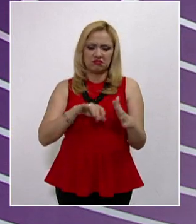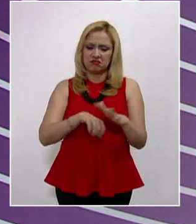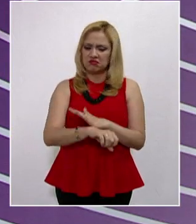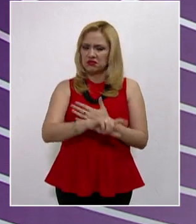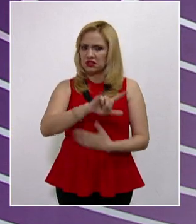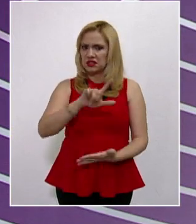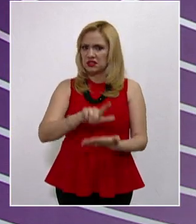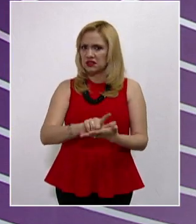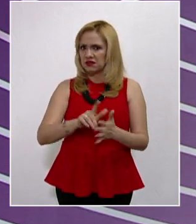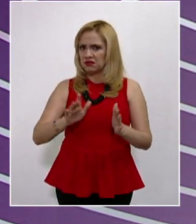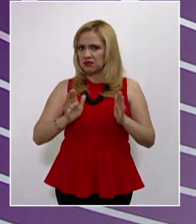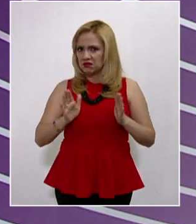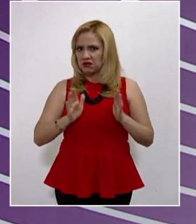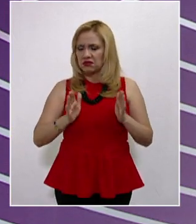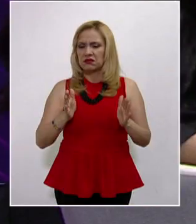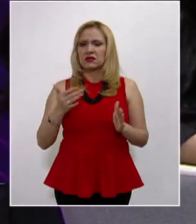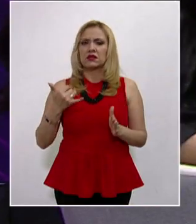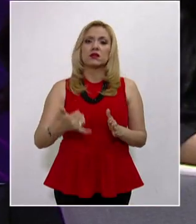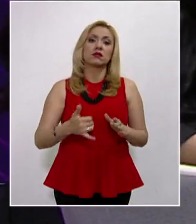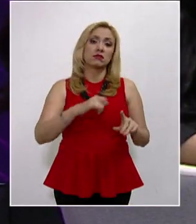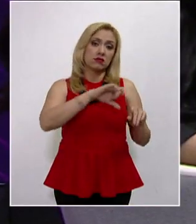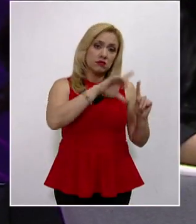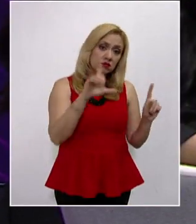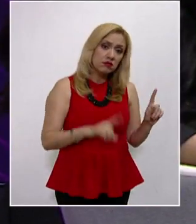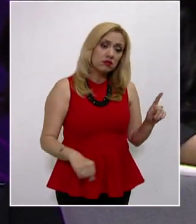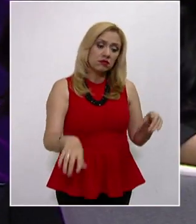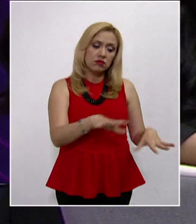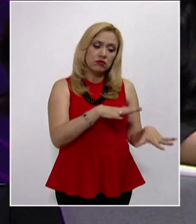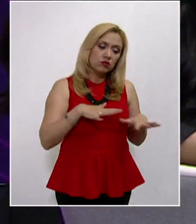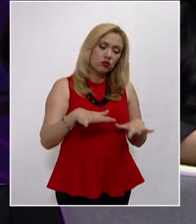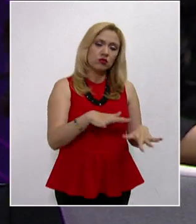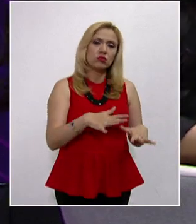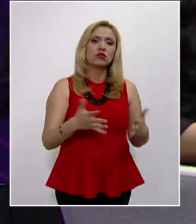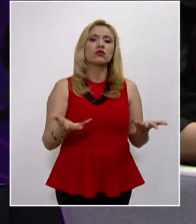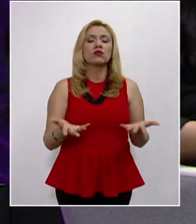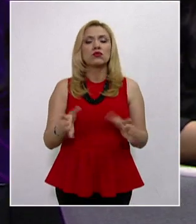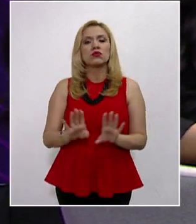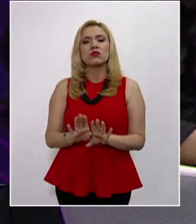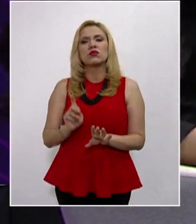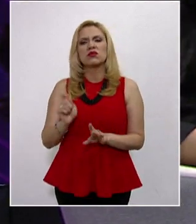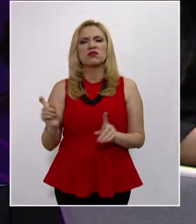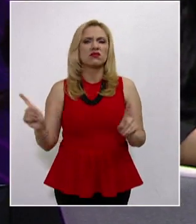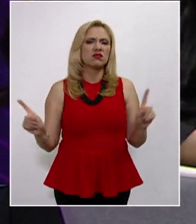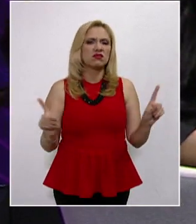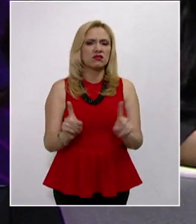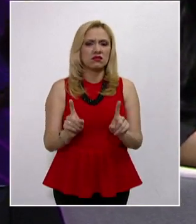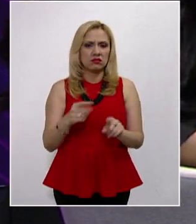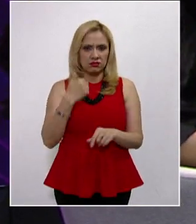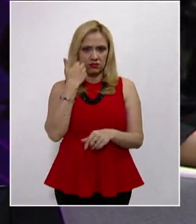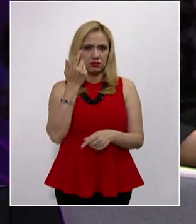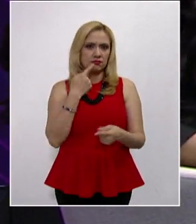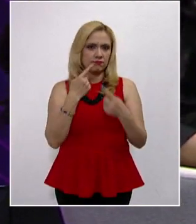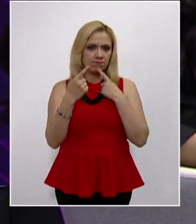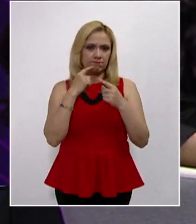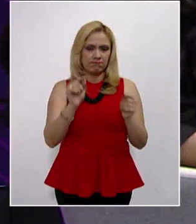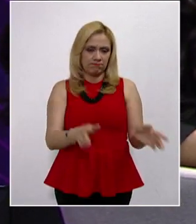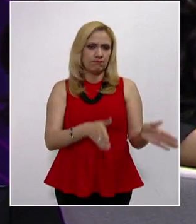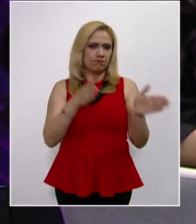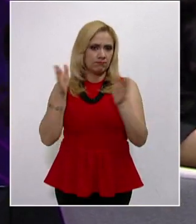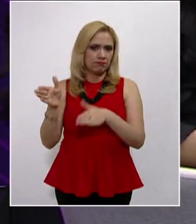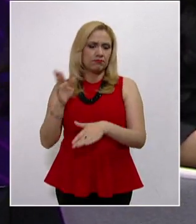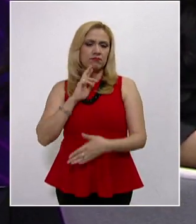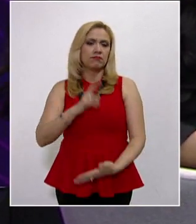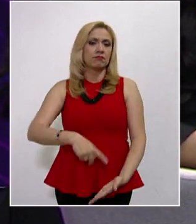en los códigos penales, ya sea federales o locales? No sé, como, bueno, ya entraremos a discutir en el siguiente bloque